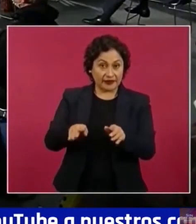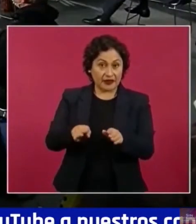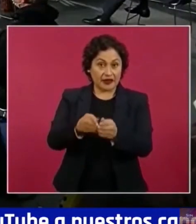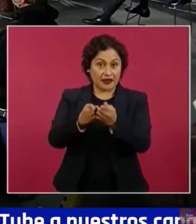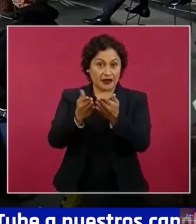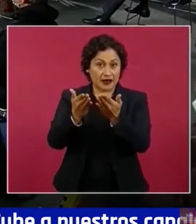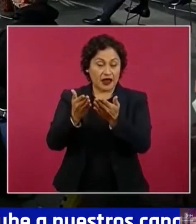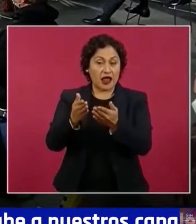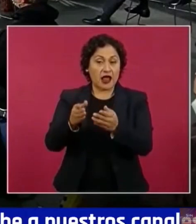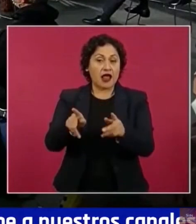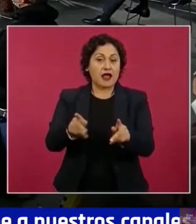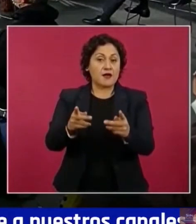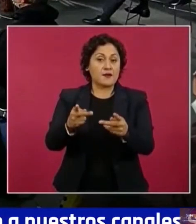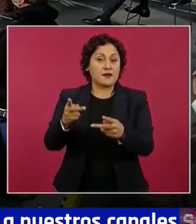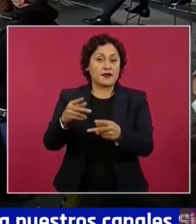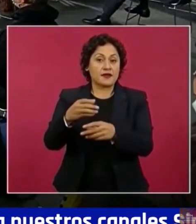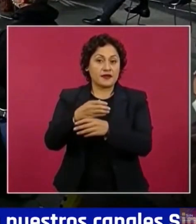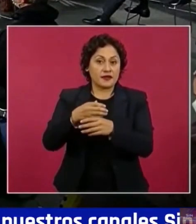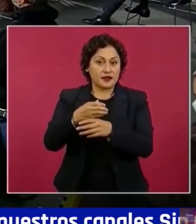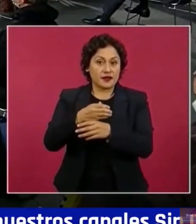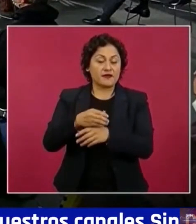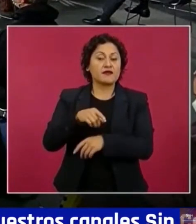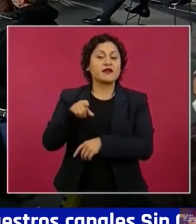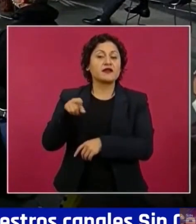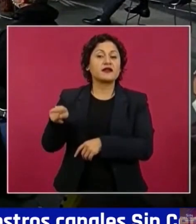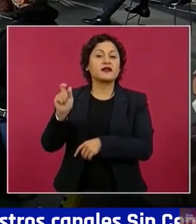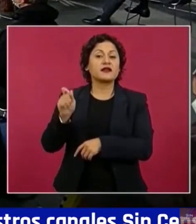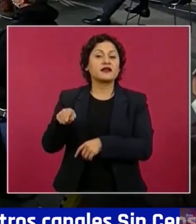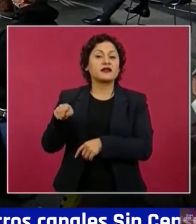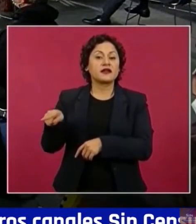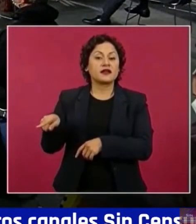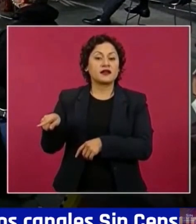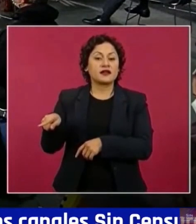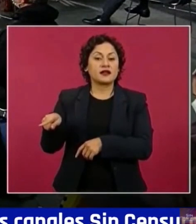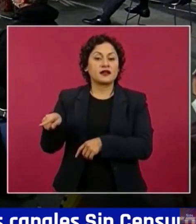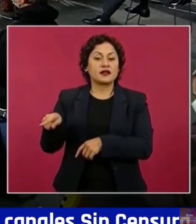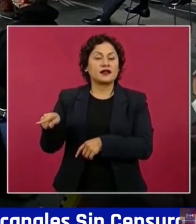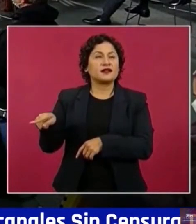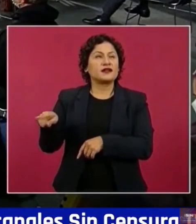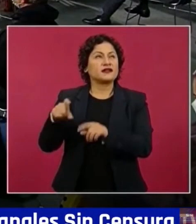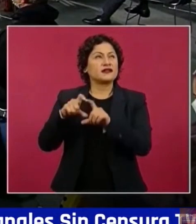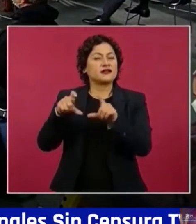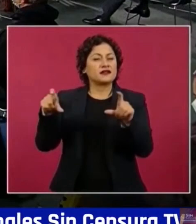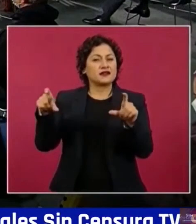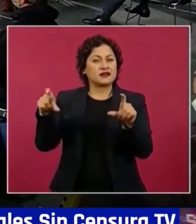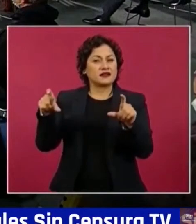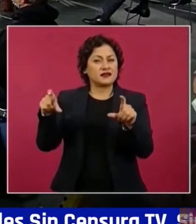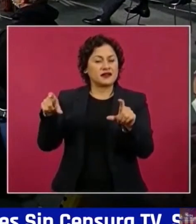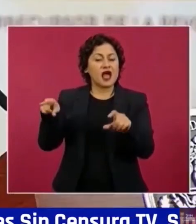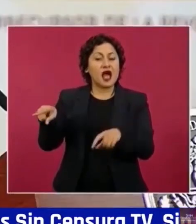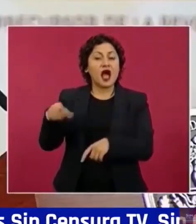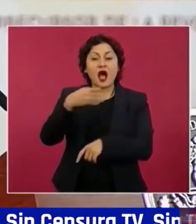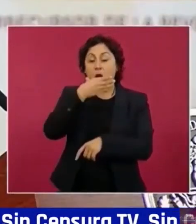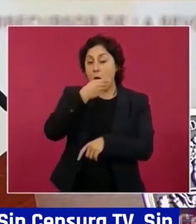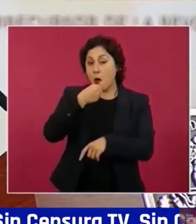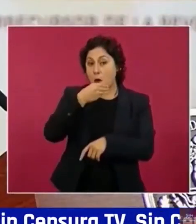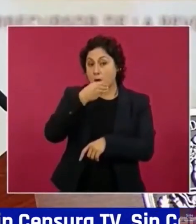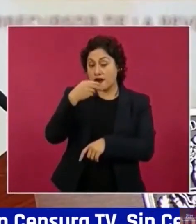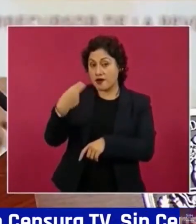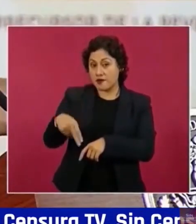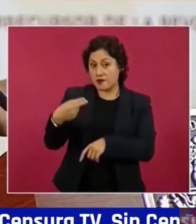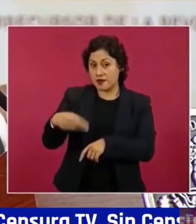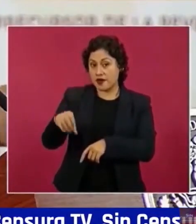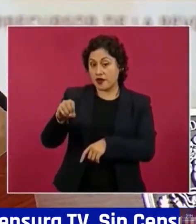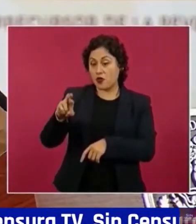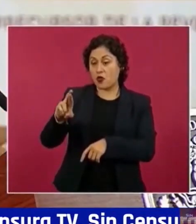estaba el flautista Horacio Franco